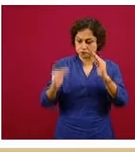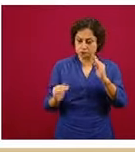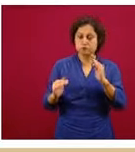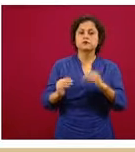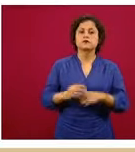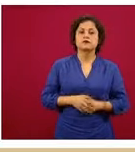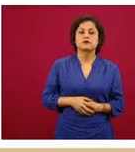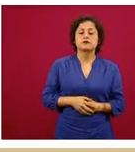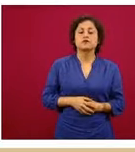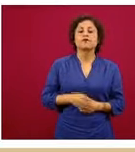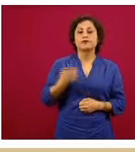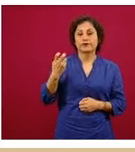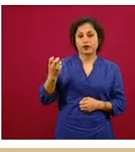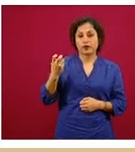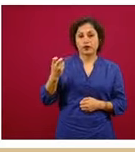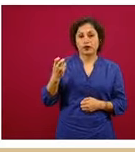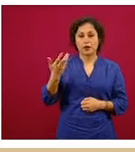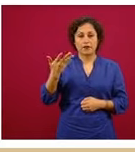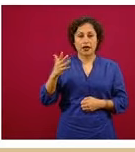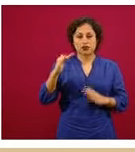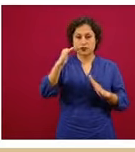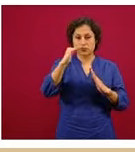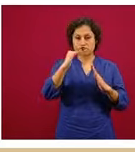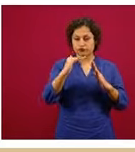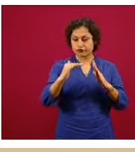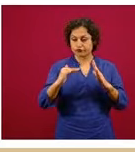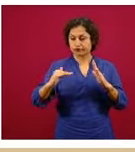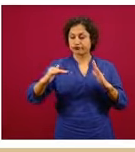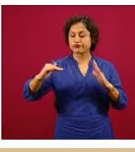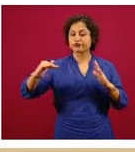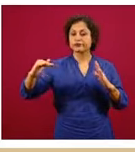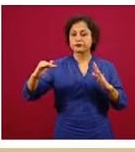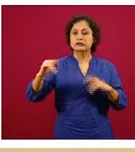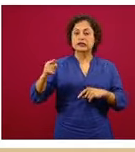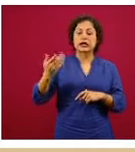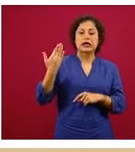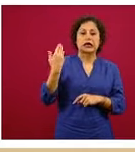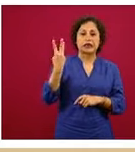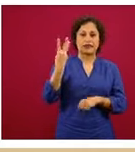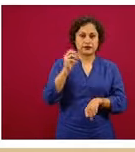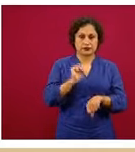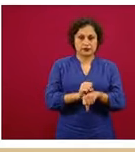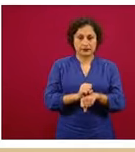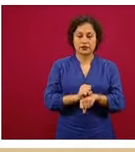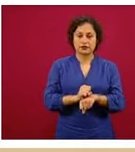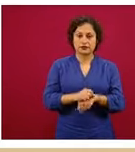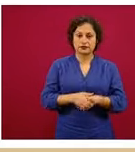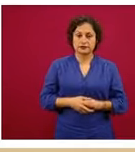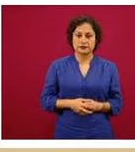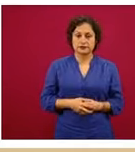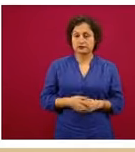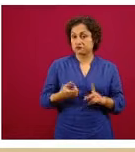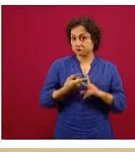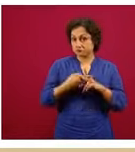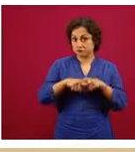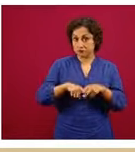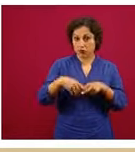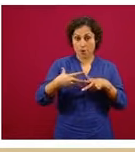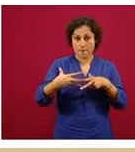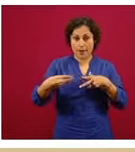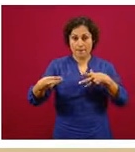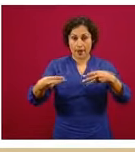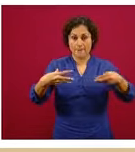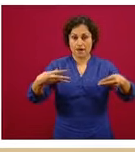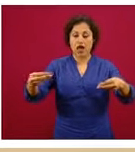más o menos alcanza una especie de meseta en las últimas 3 semanas, un inicio de transmisión un